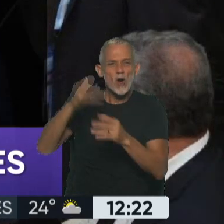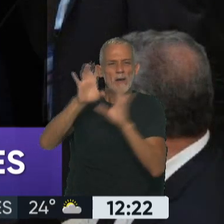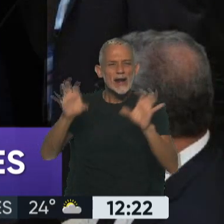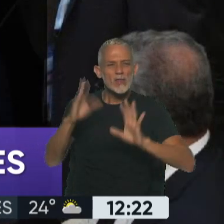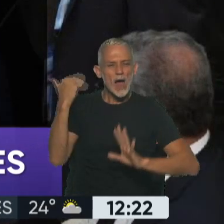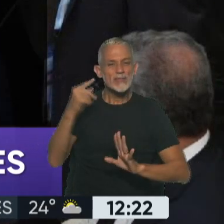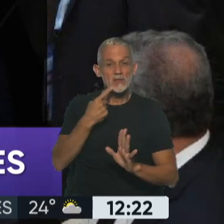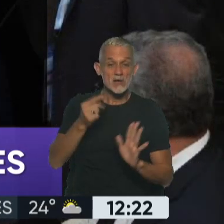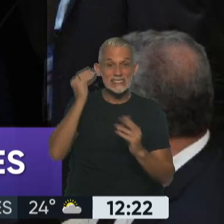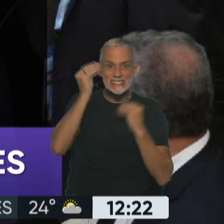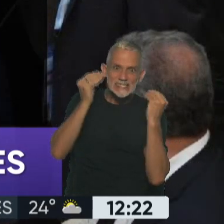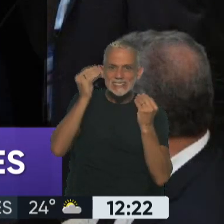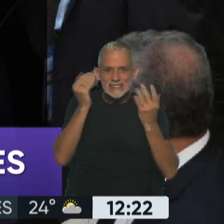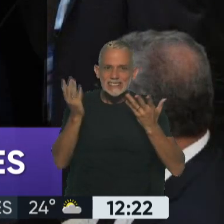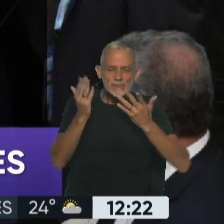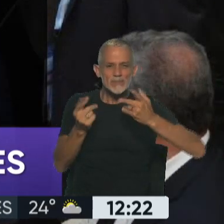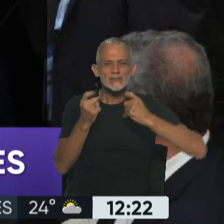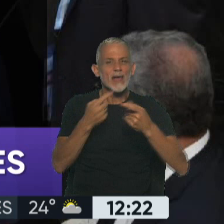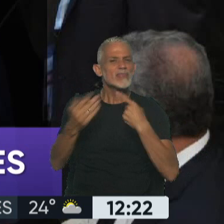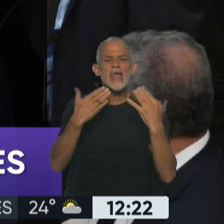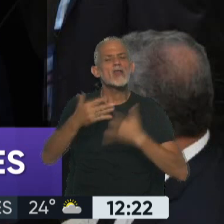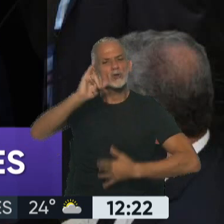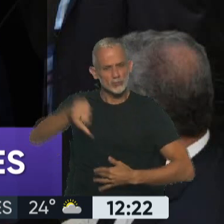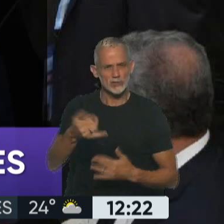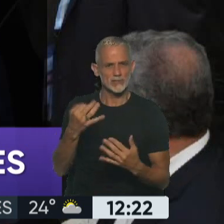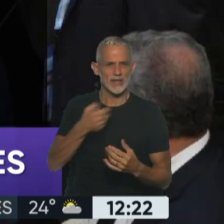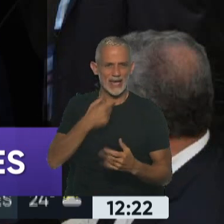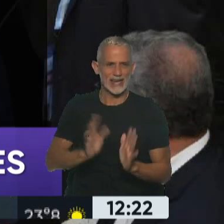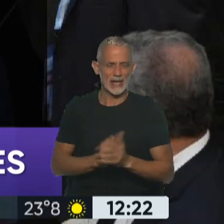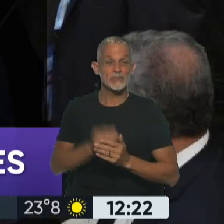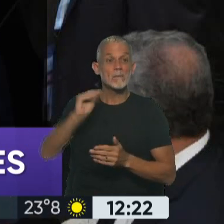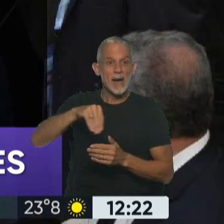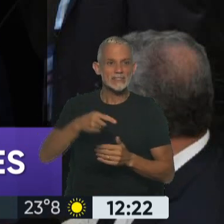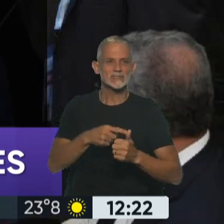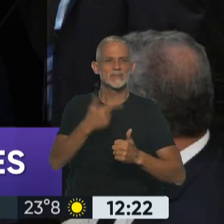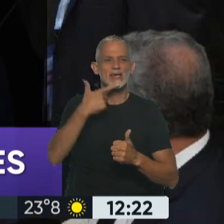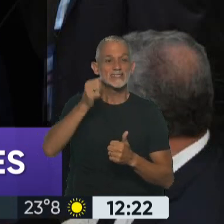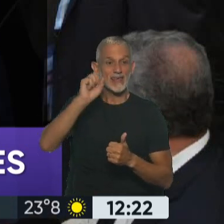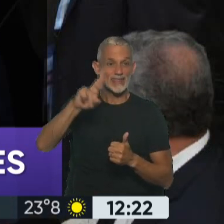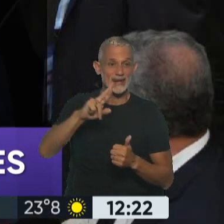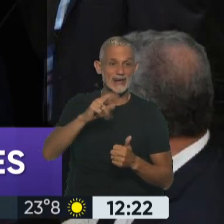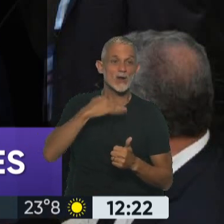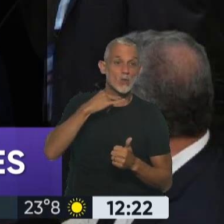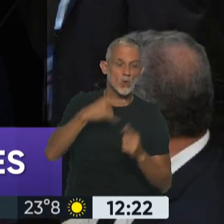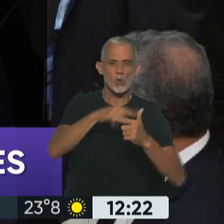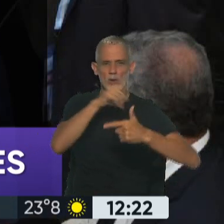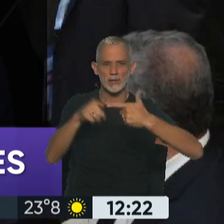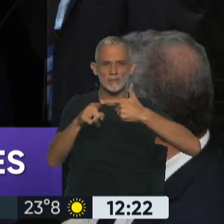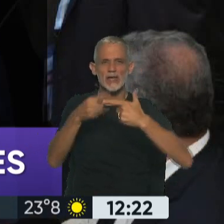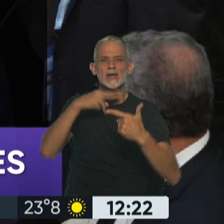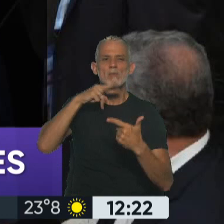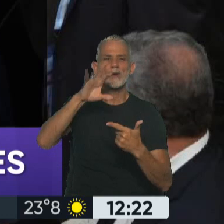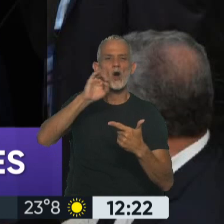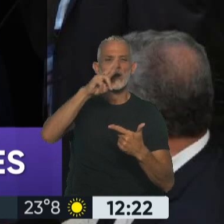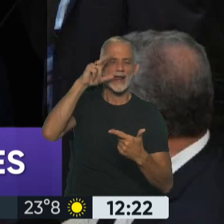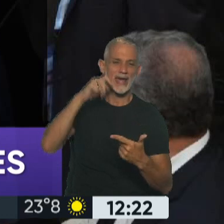habían mostrado esa preocupación y esa necesidad del diálogo y del intercambio. Exacto. Bueno, más gobernadores, el de Jujuy, Carlos Adir, Marcelo